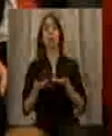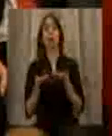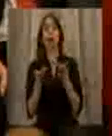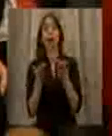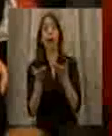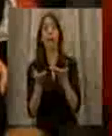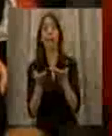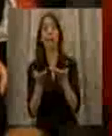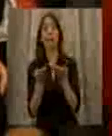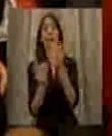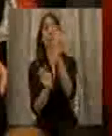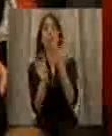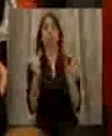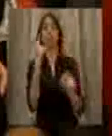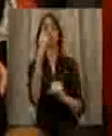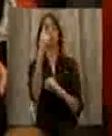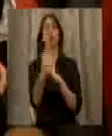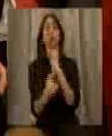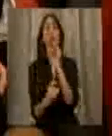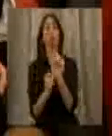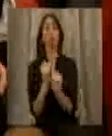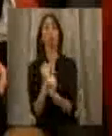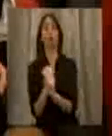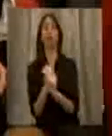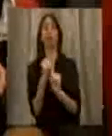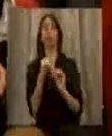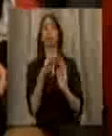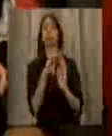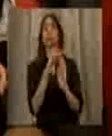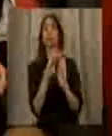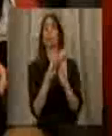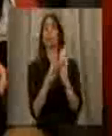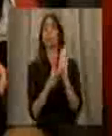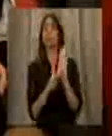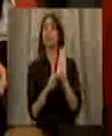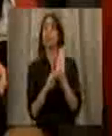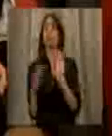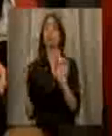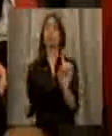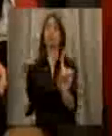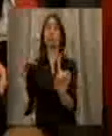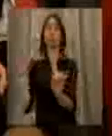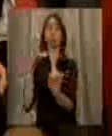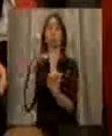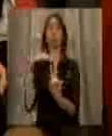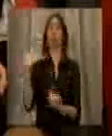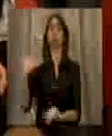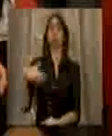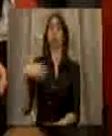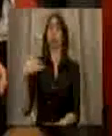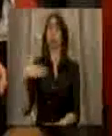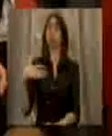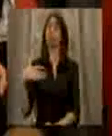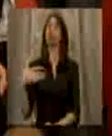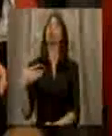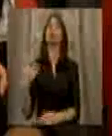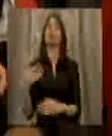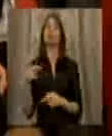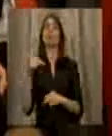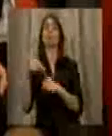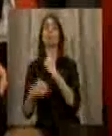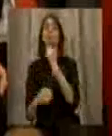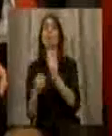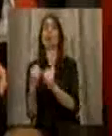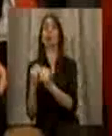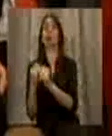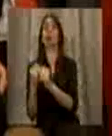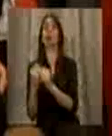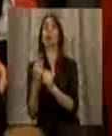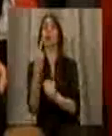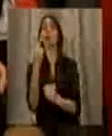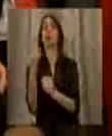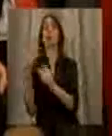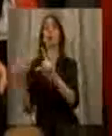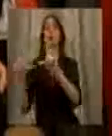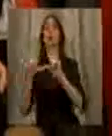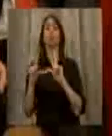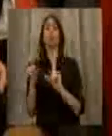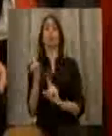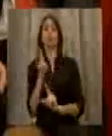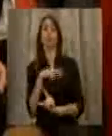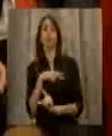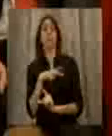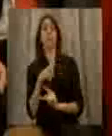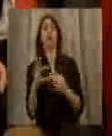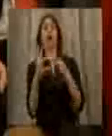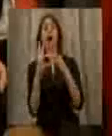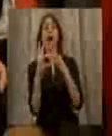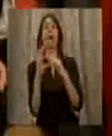año. Este programa está causando un impacto muy fuerte, tanto es así que hemos recibido este año dos premios.